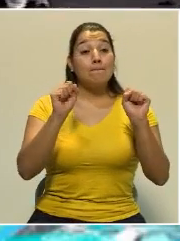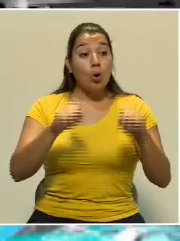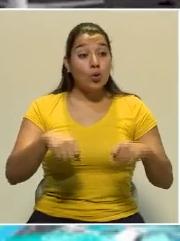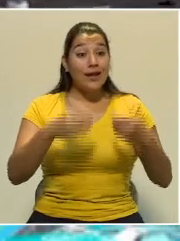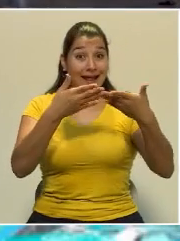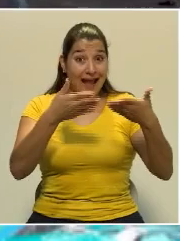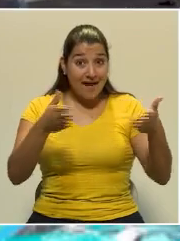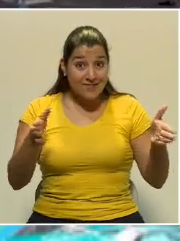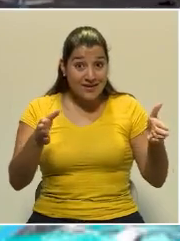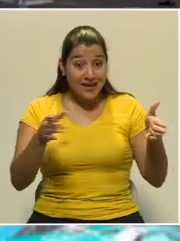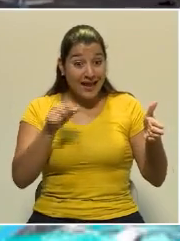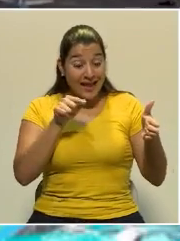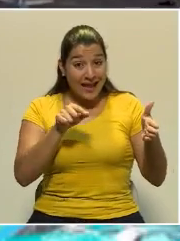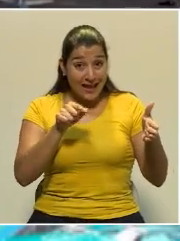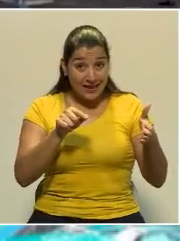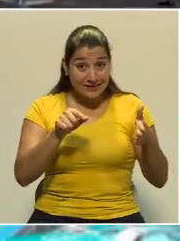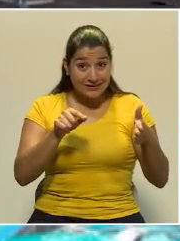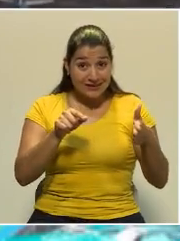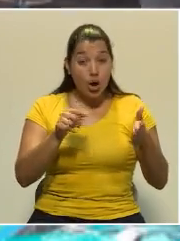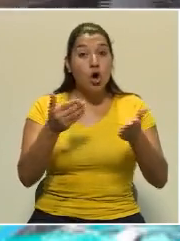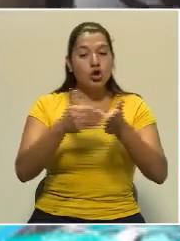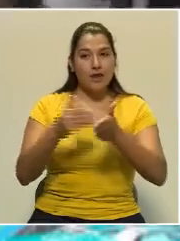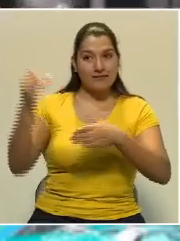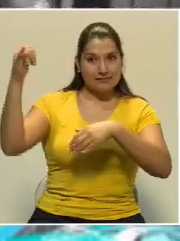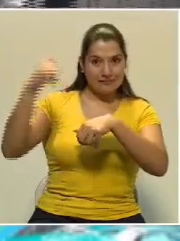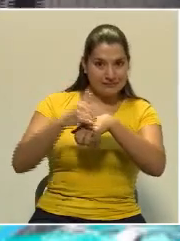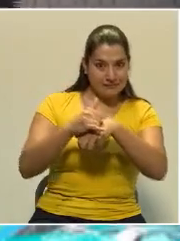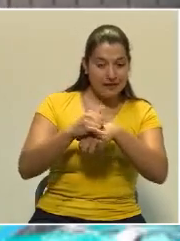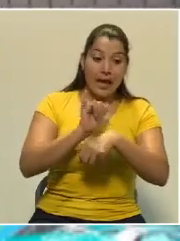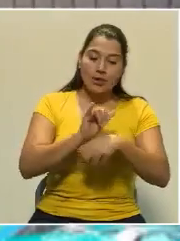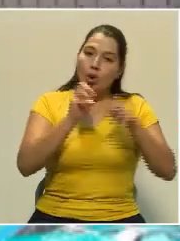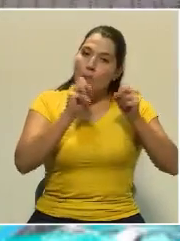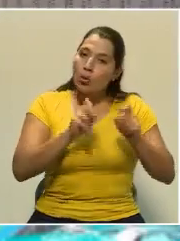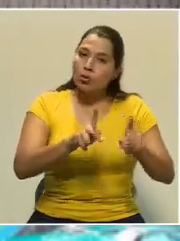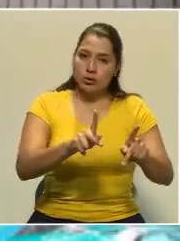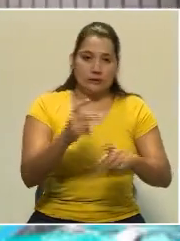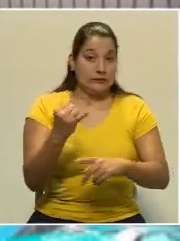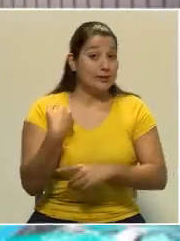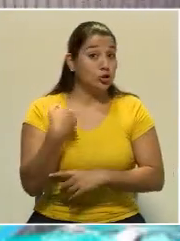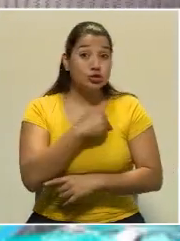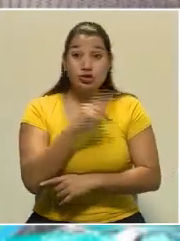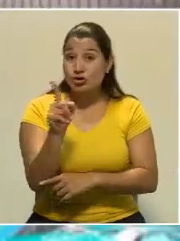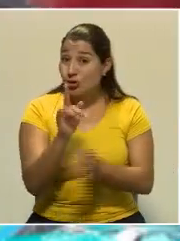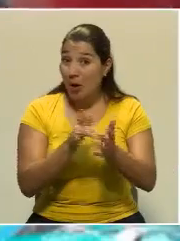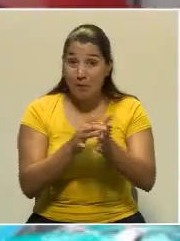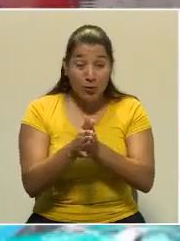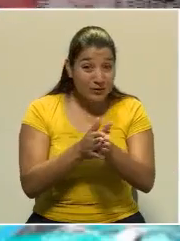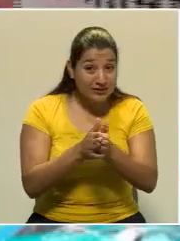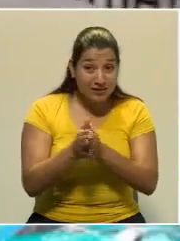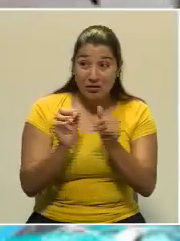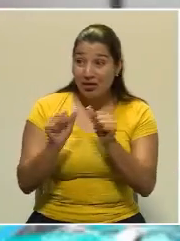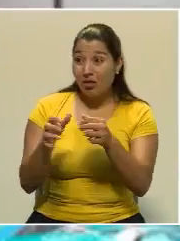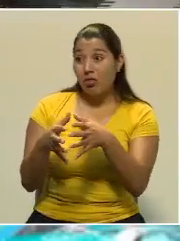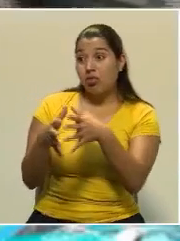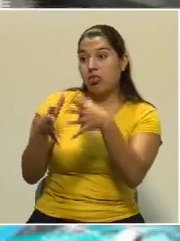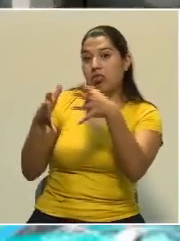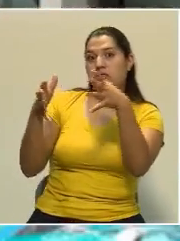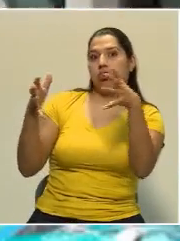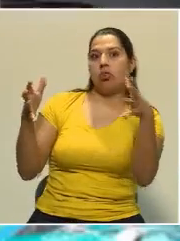es una oportunidad. Si no la aprovechamos, si empezamos a tener contagios, obviamente se va a tener